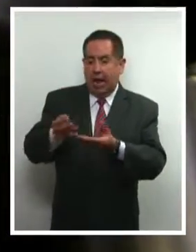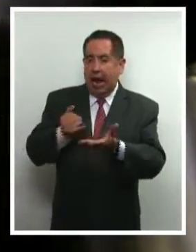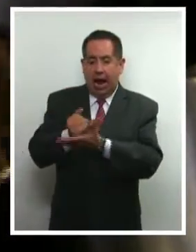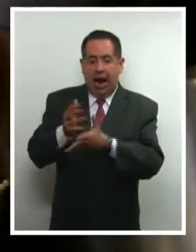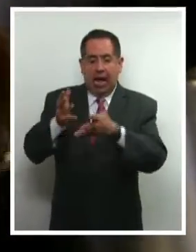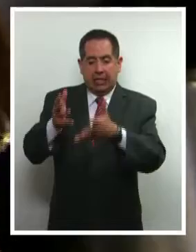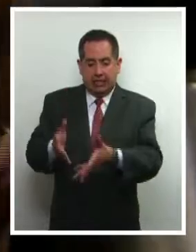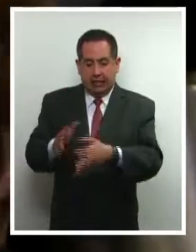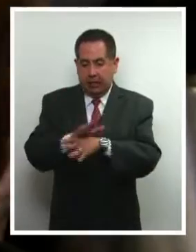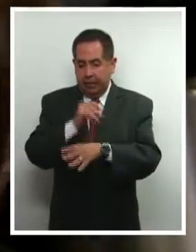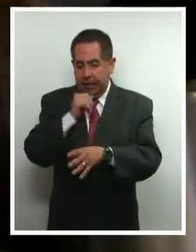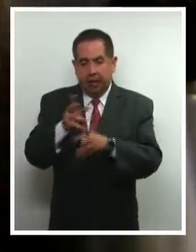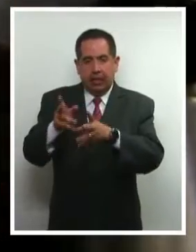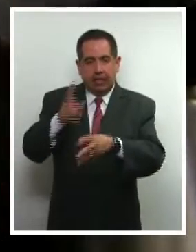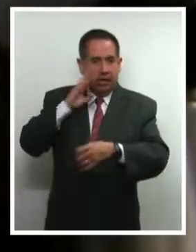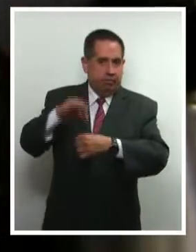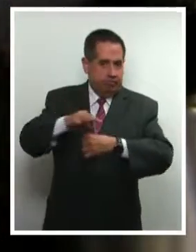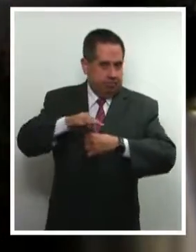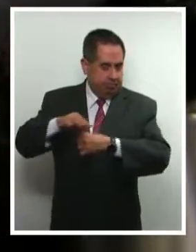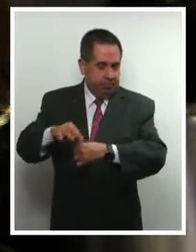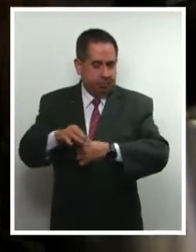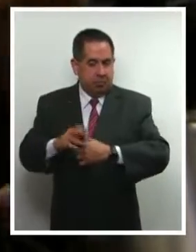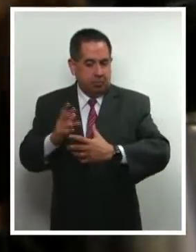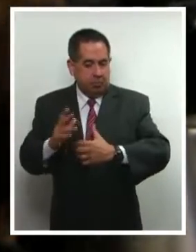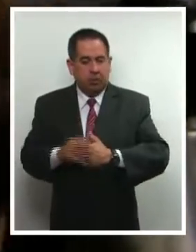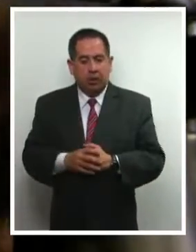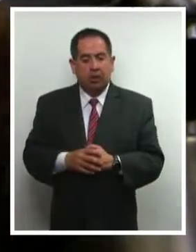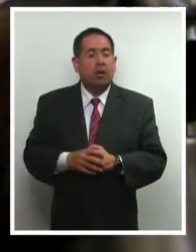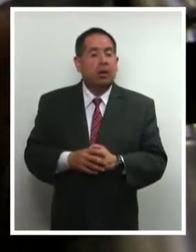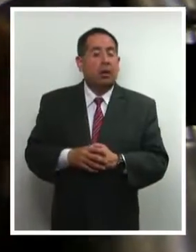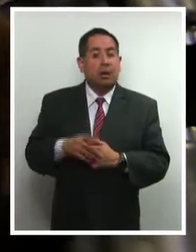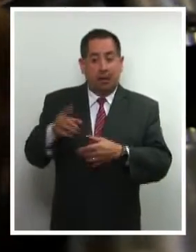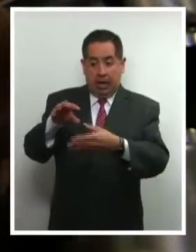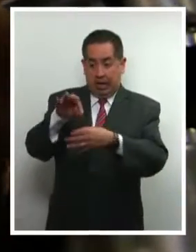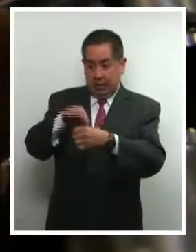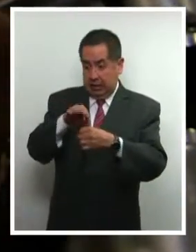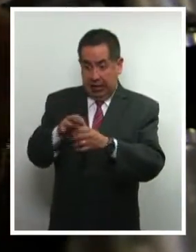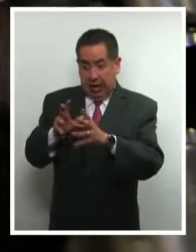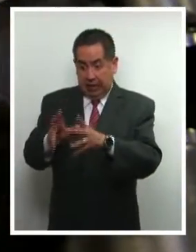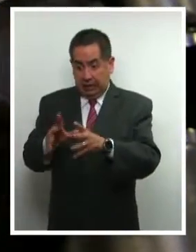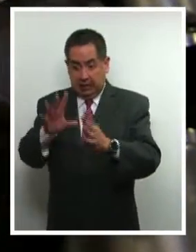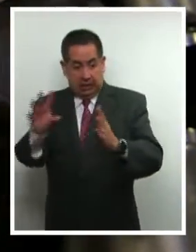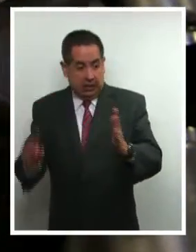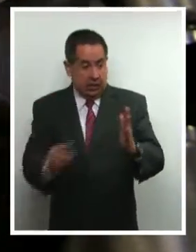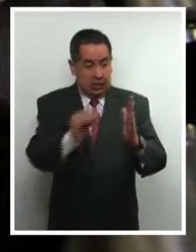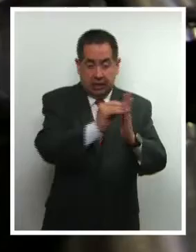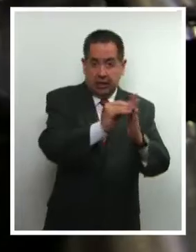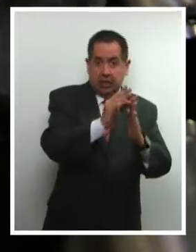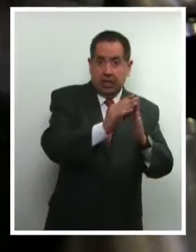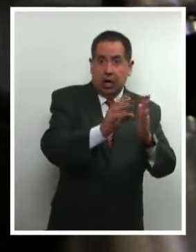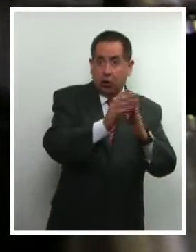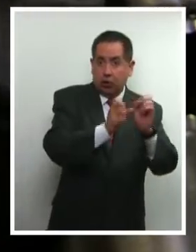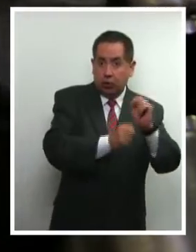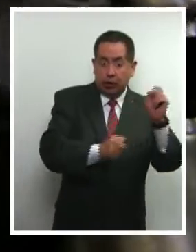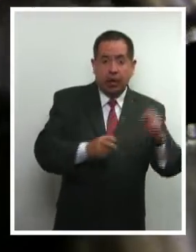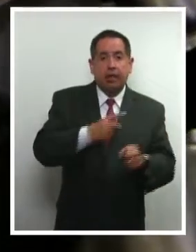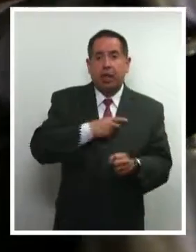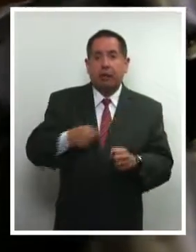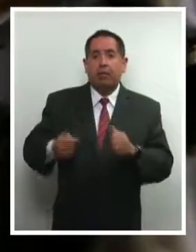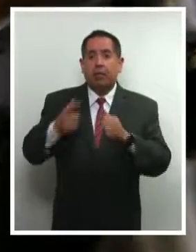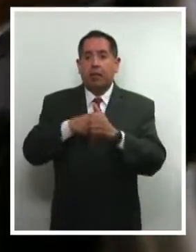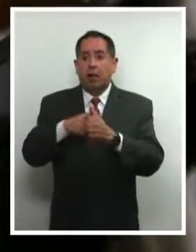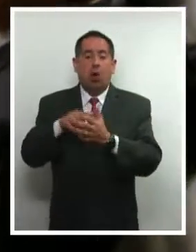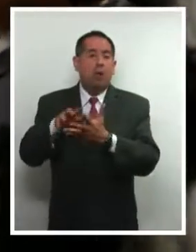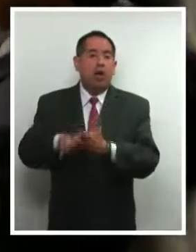recordar que para que estos queden en el cuerpo del dictamen se necesita una votación calificada